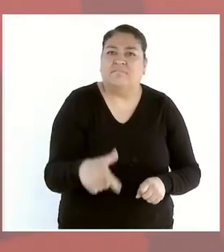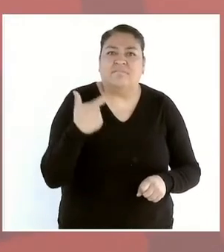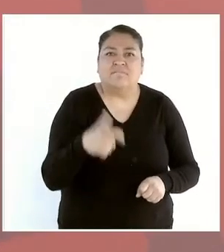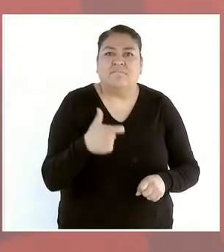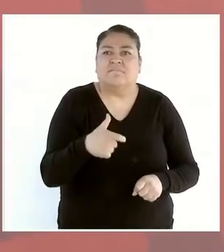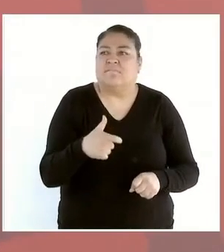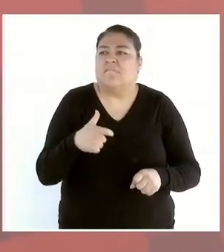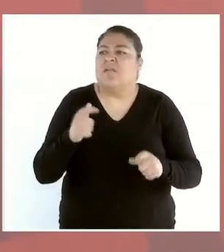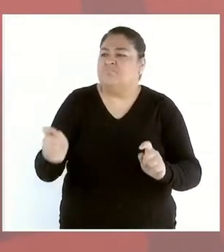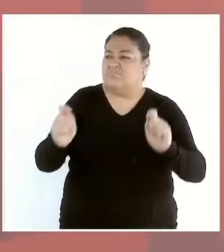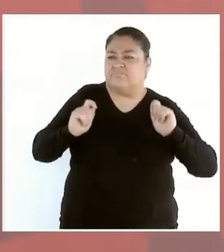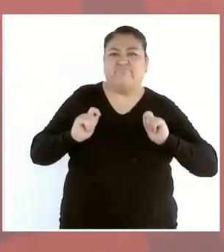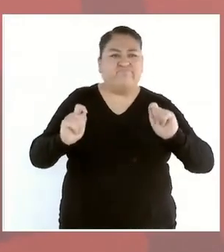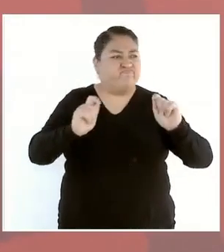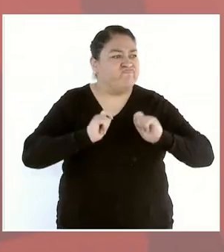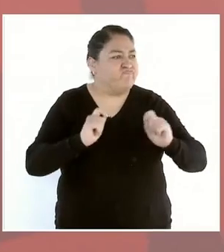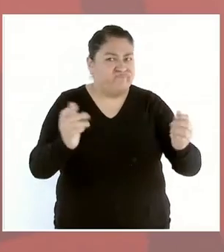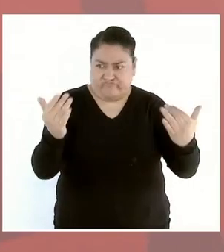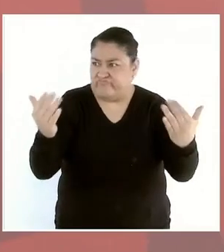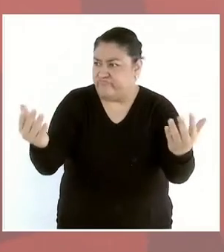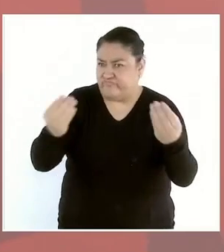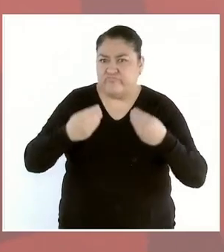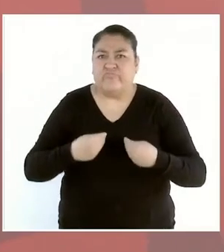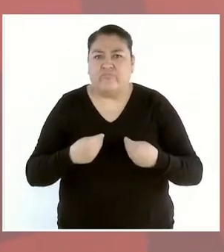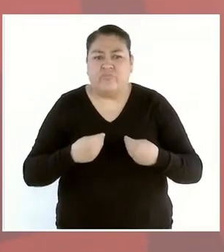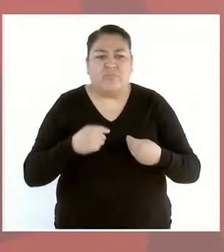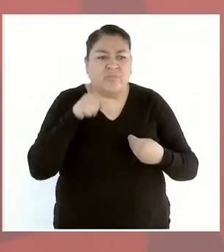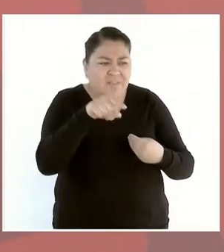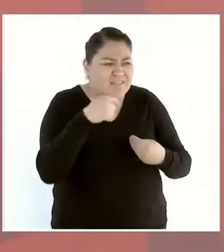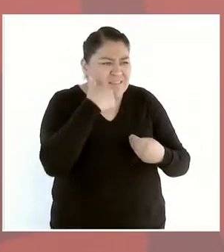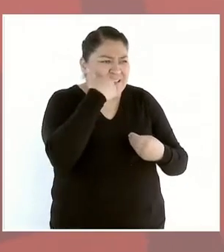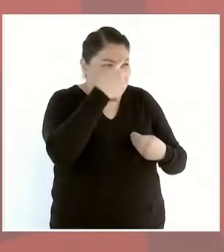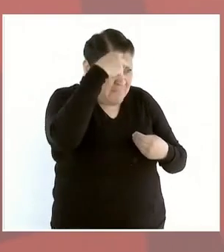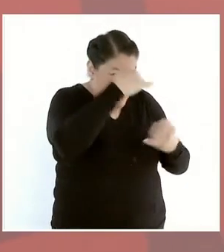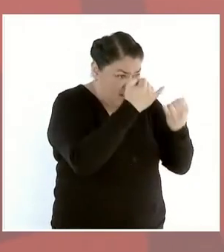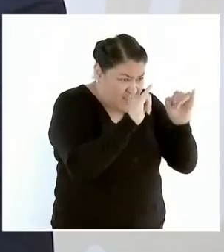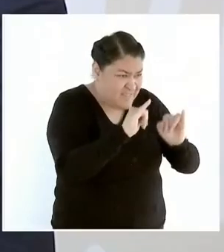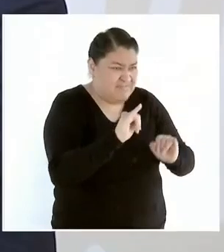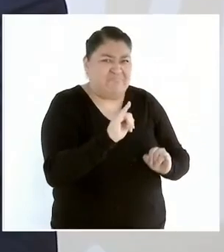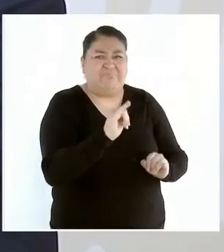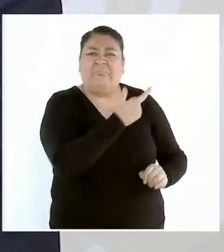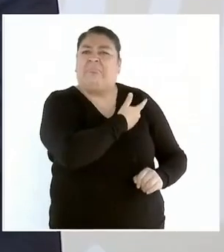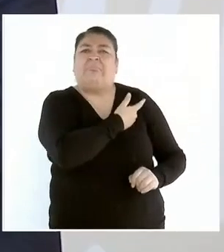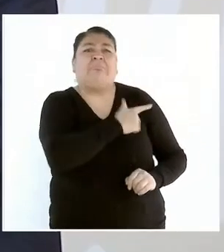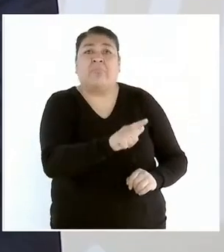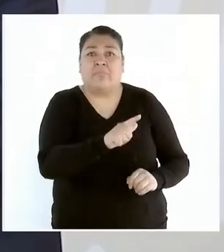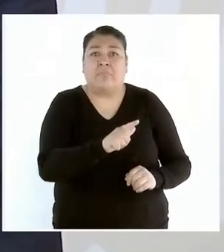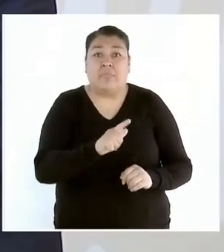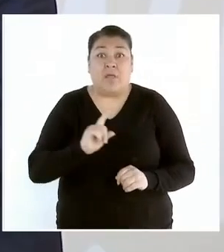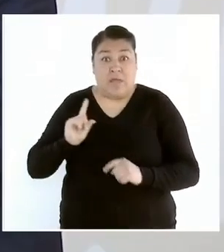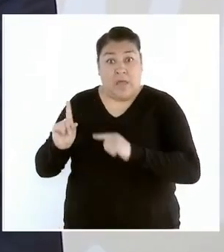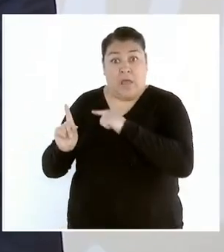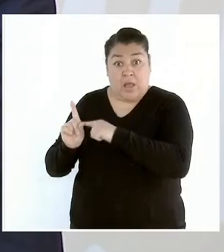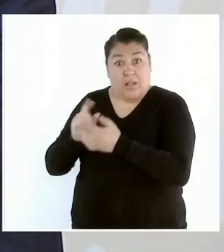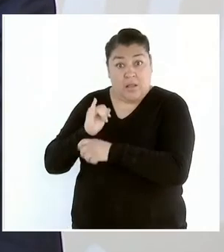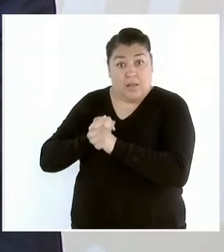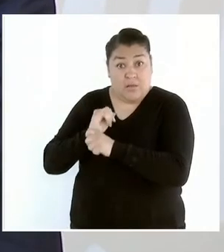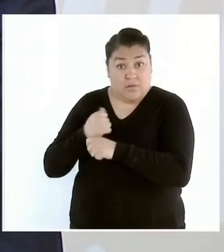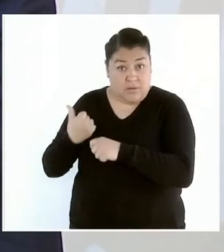bien aplaudir el liberalismo dice también